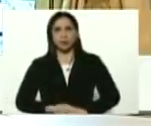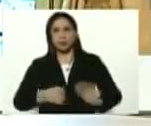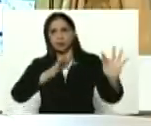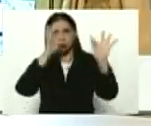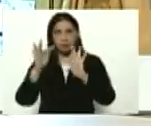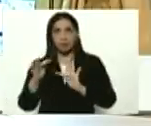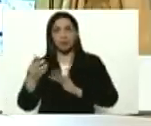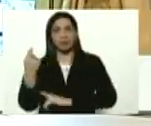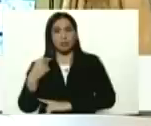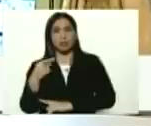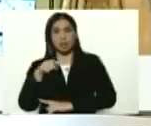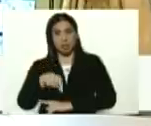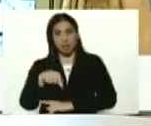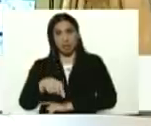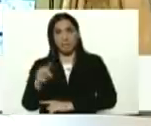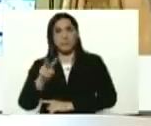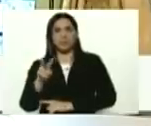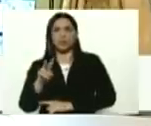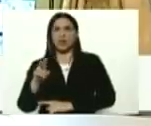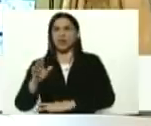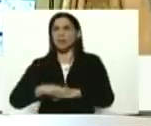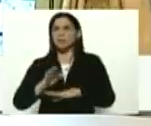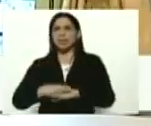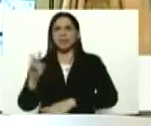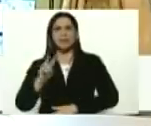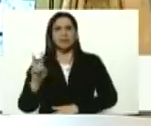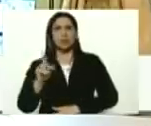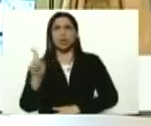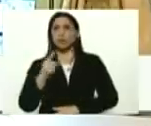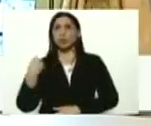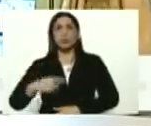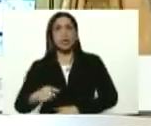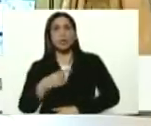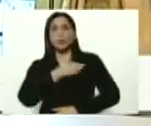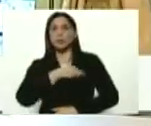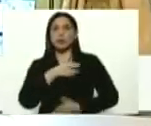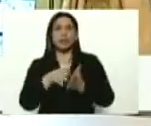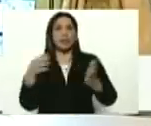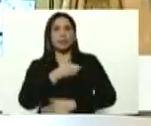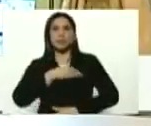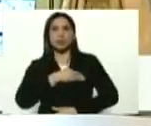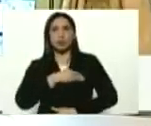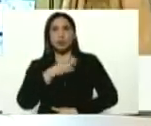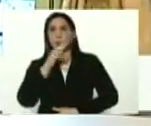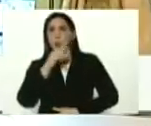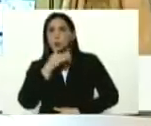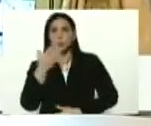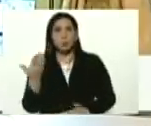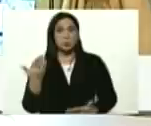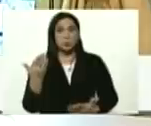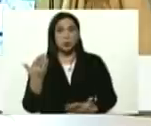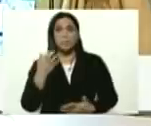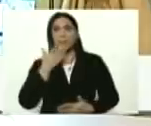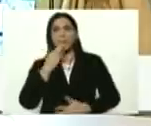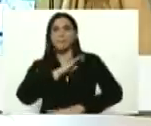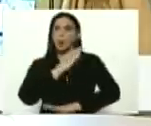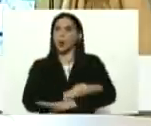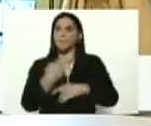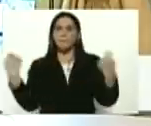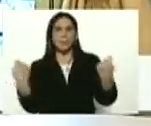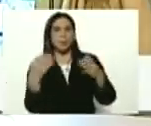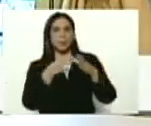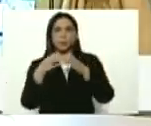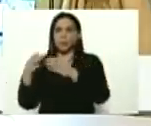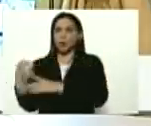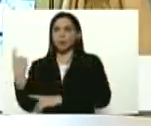fuera de Venezuela, si no tuviéramos las misiones y grandes misiones, si no tuviéramos el poder popular